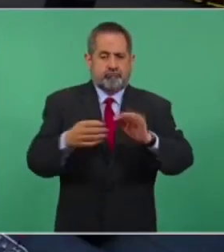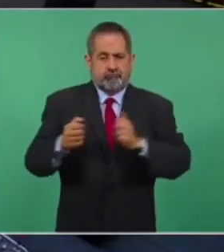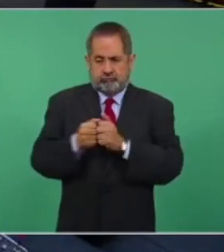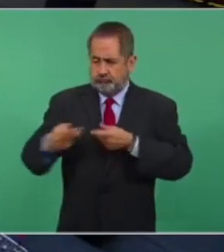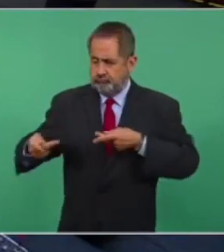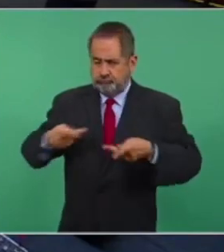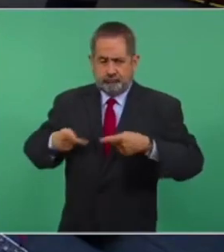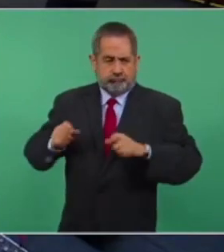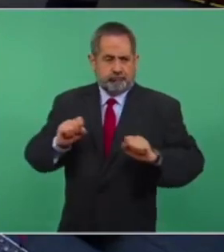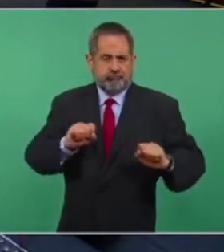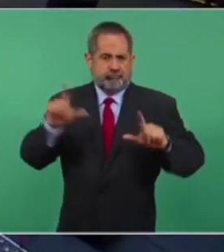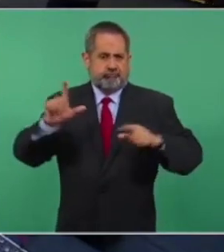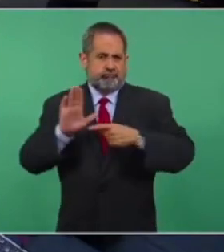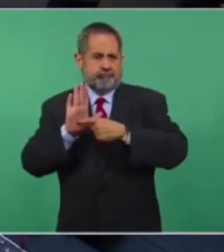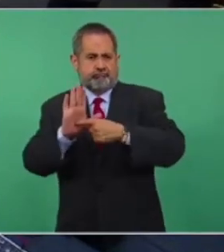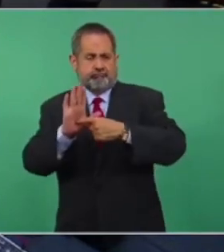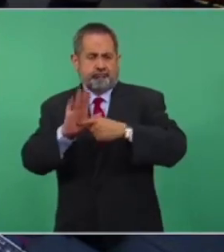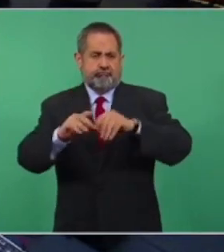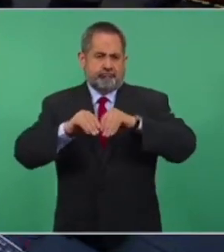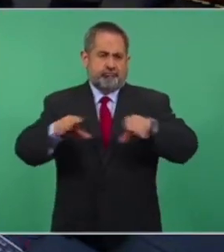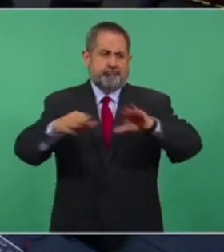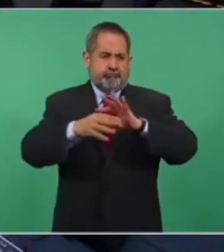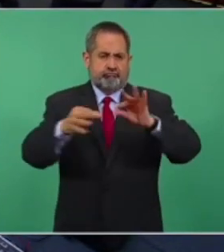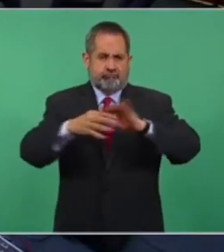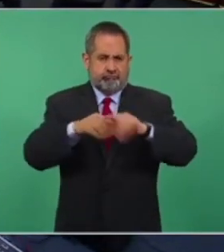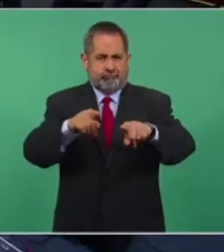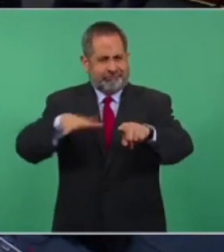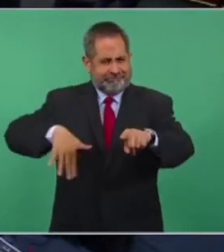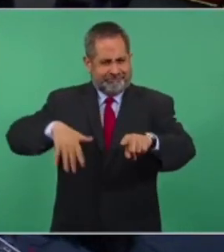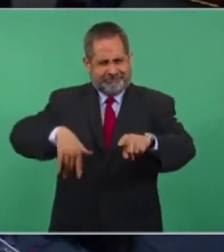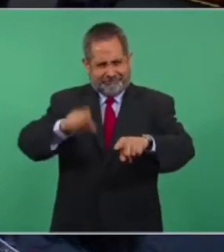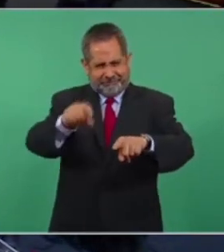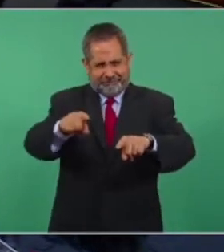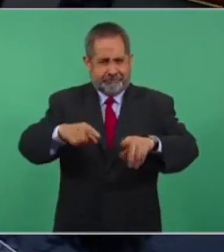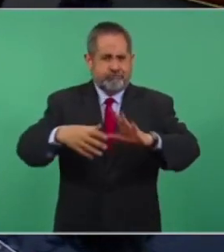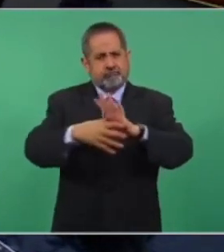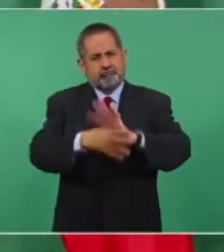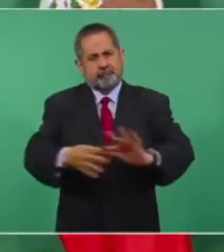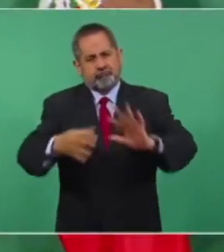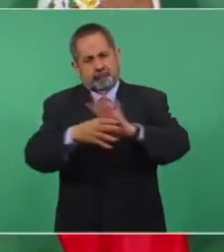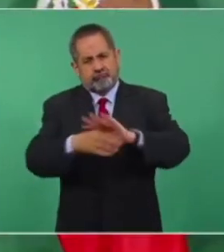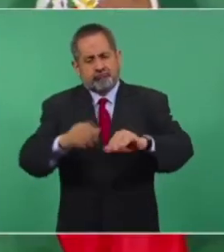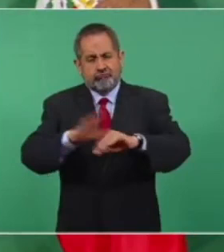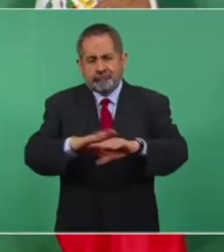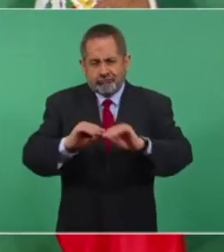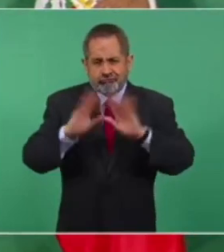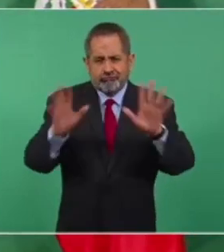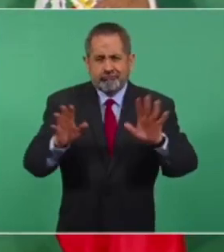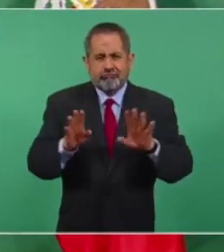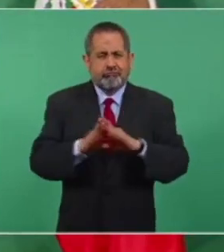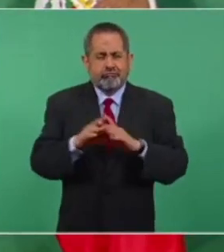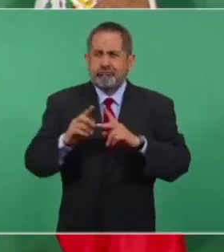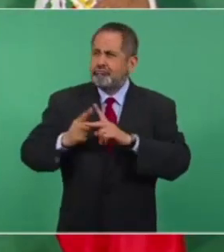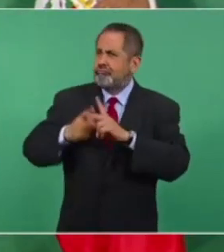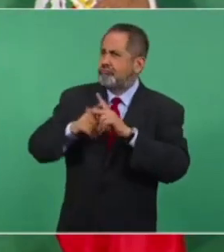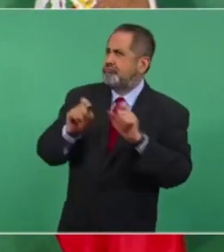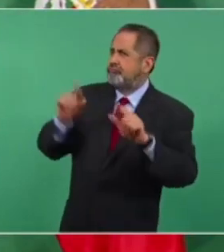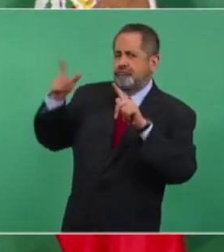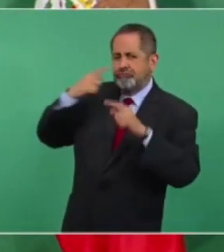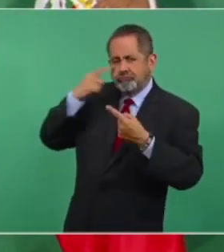preparados por lo que tú estás planteando y que expliquen esto también en número,